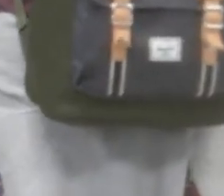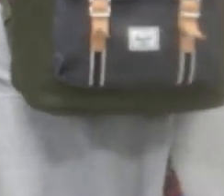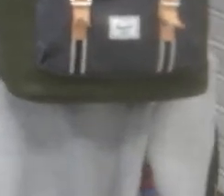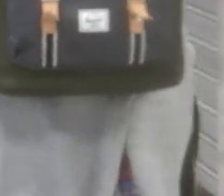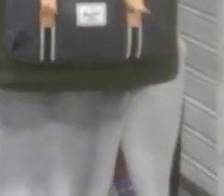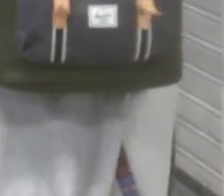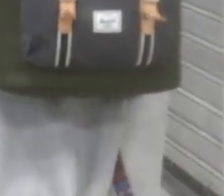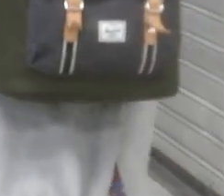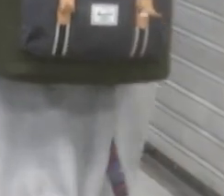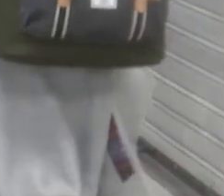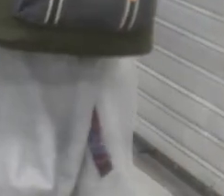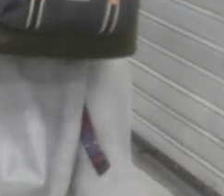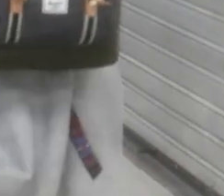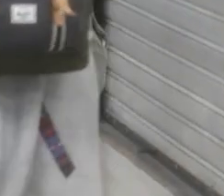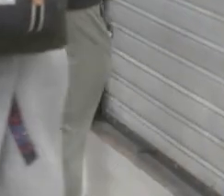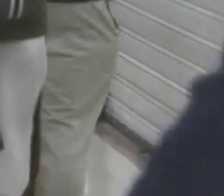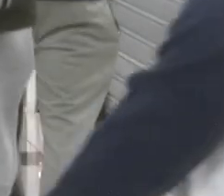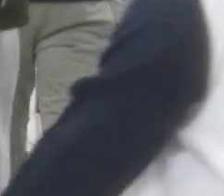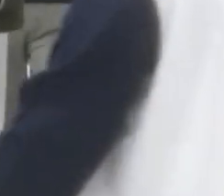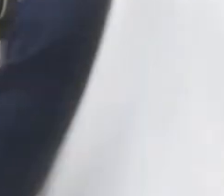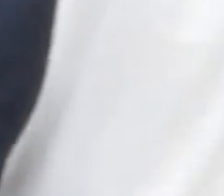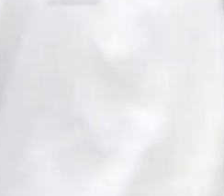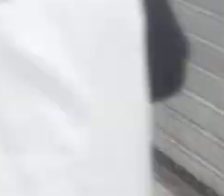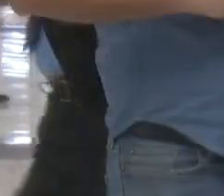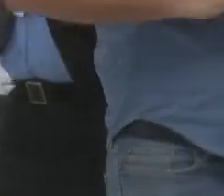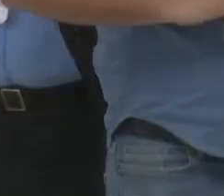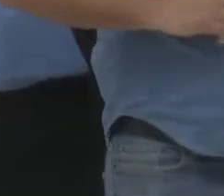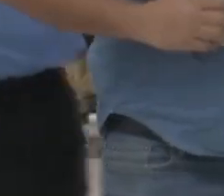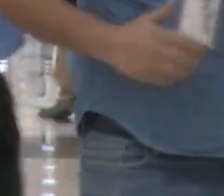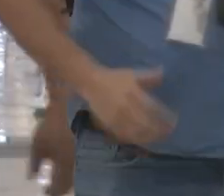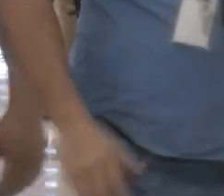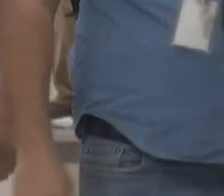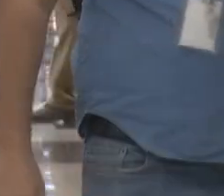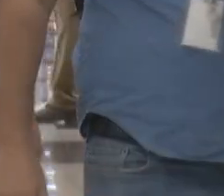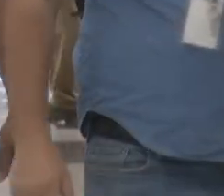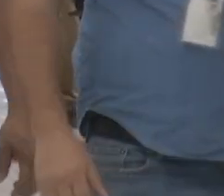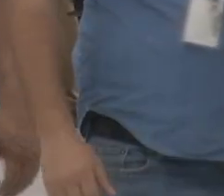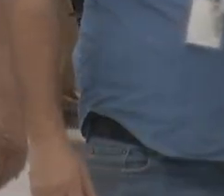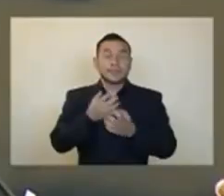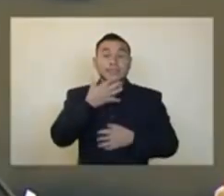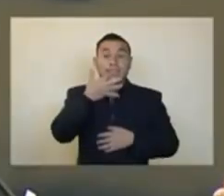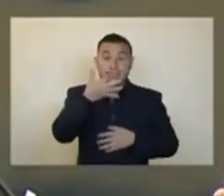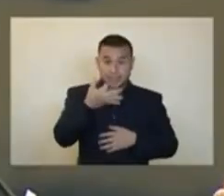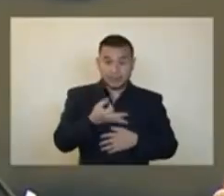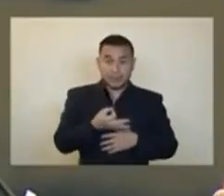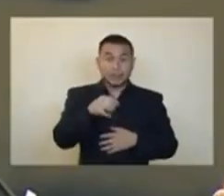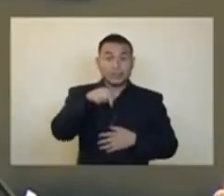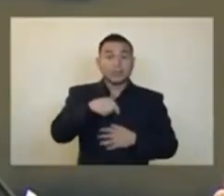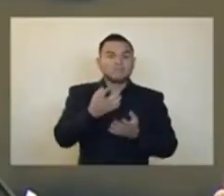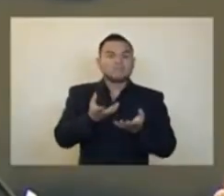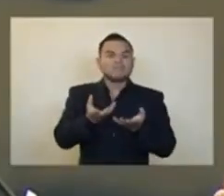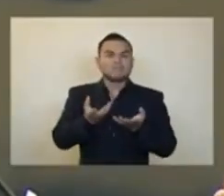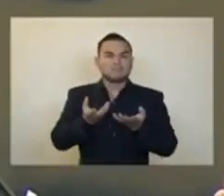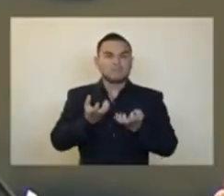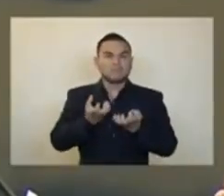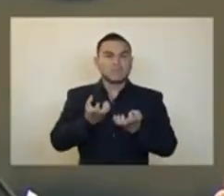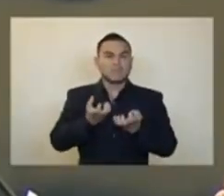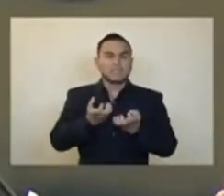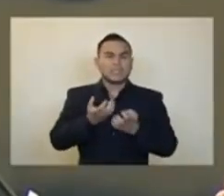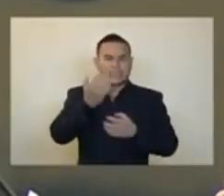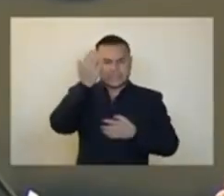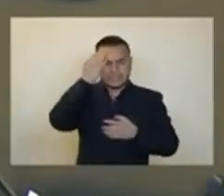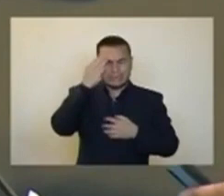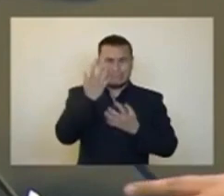no permitir reuniones de más de 75 personas entre otras cosas a pesar de los rumores